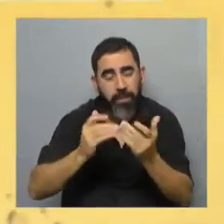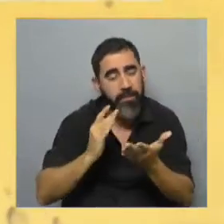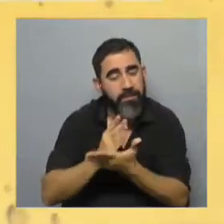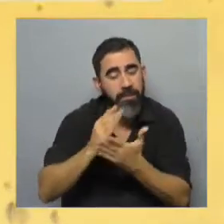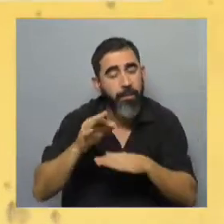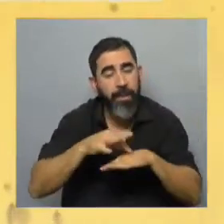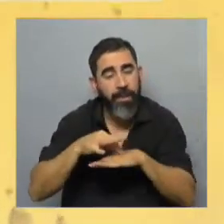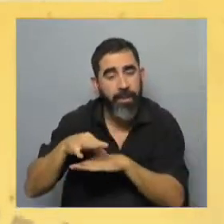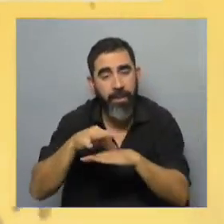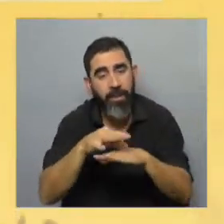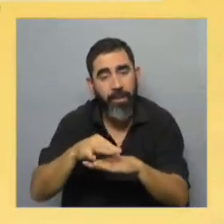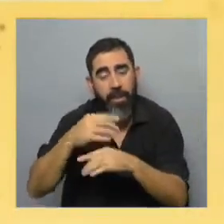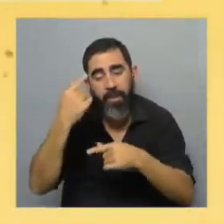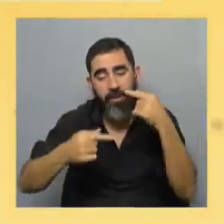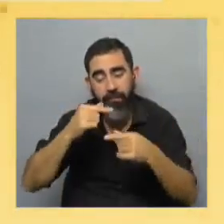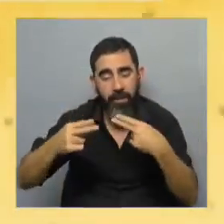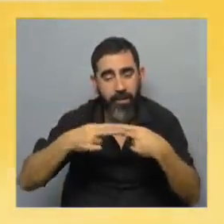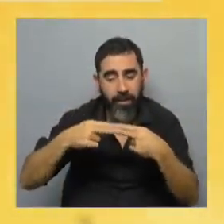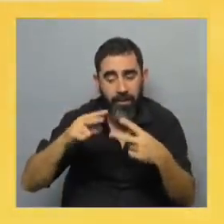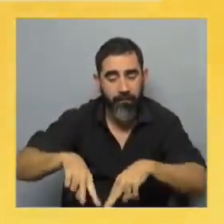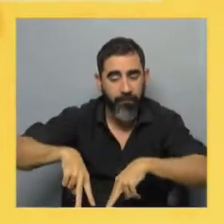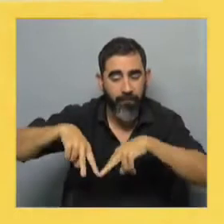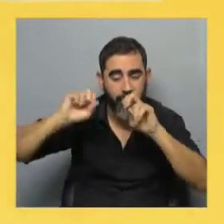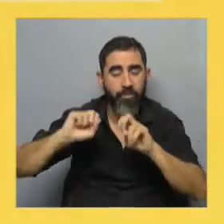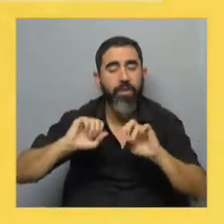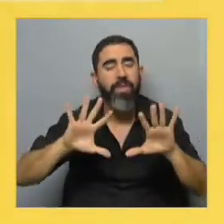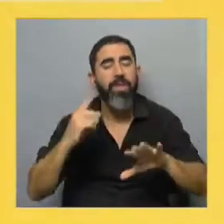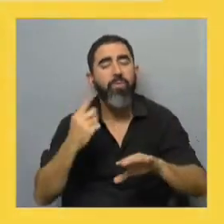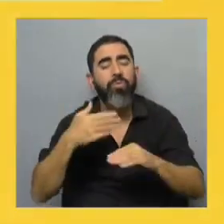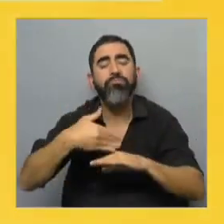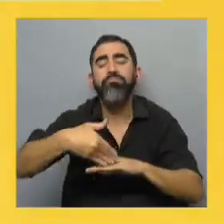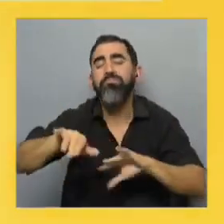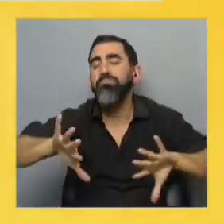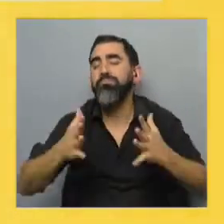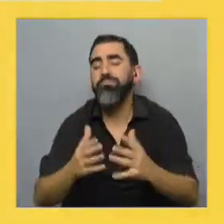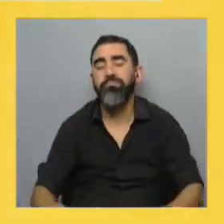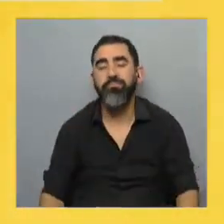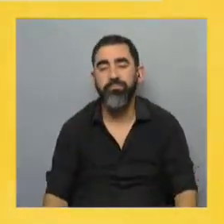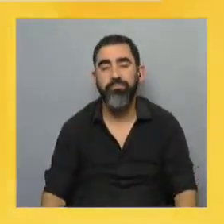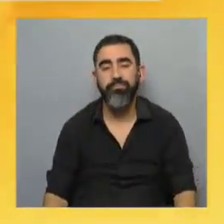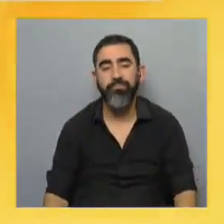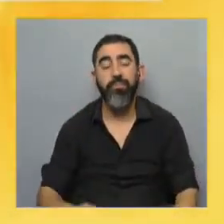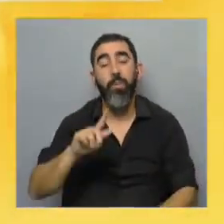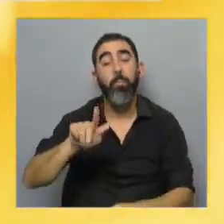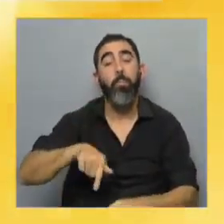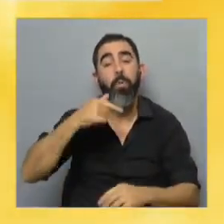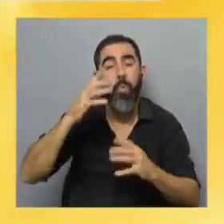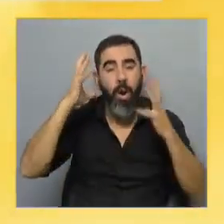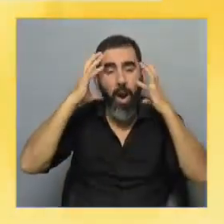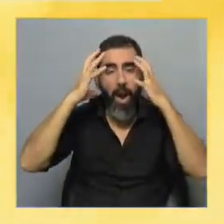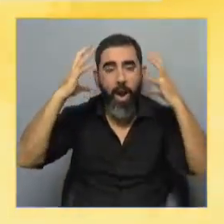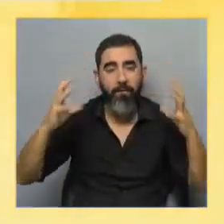en distintas fuentes. En 10 segundos, ¿qué es lo que viene? Lo próximo es una cabeza